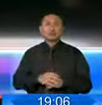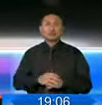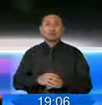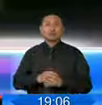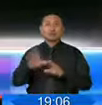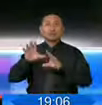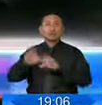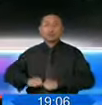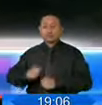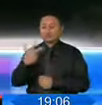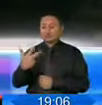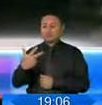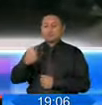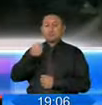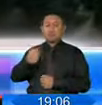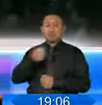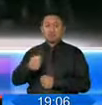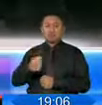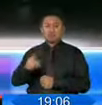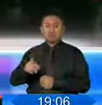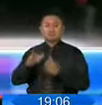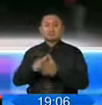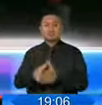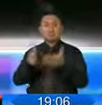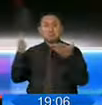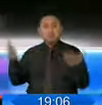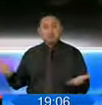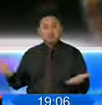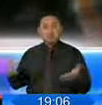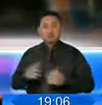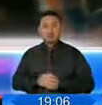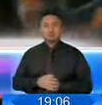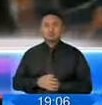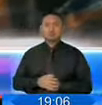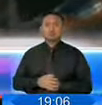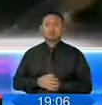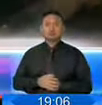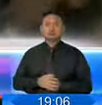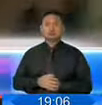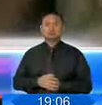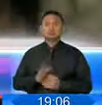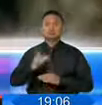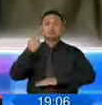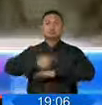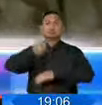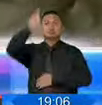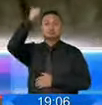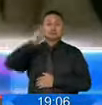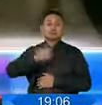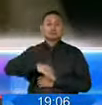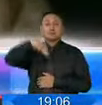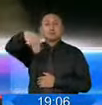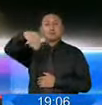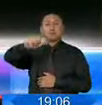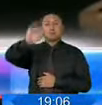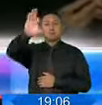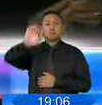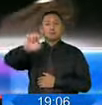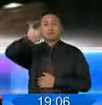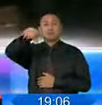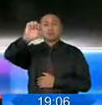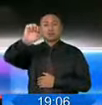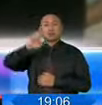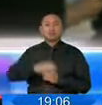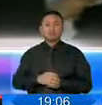habrían sufrido tres periodistas de Diario El Comercio el día de ayer en Mataje,